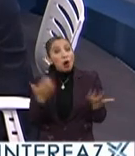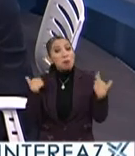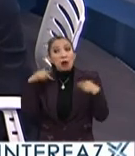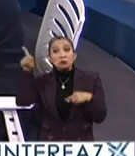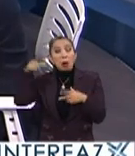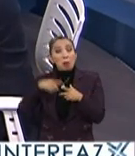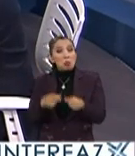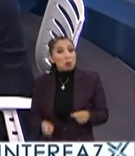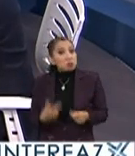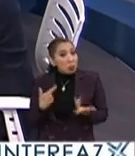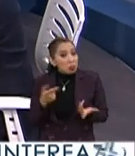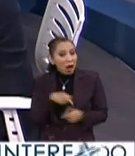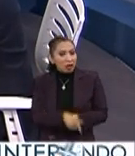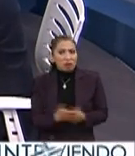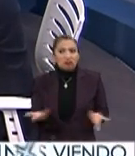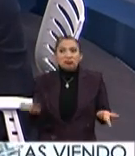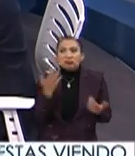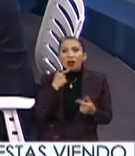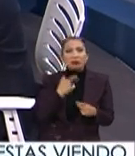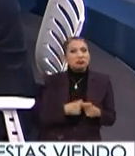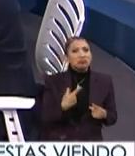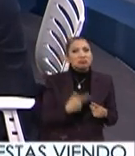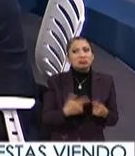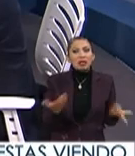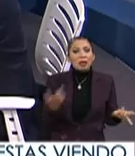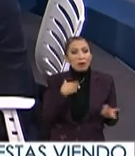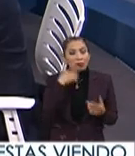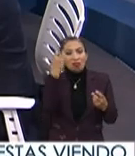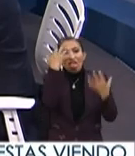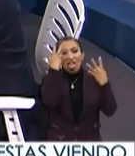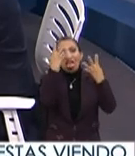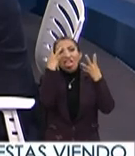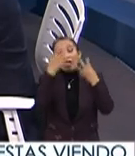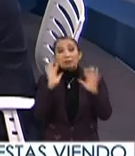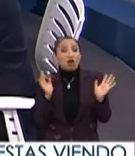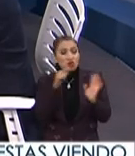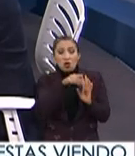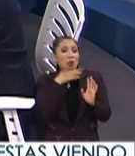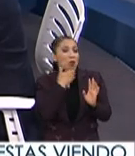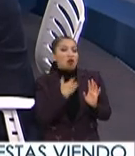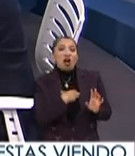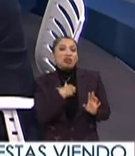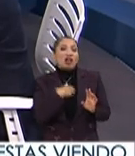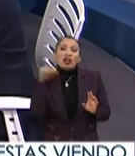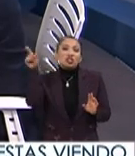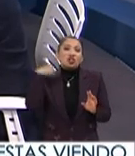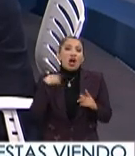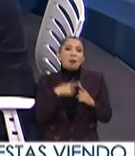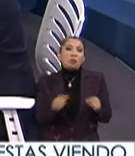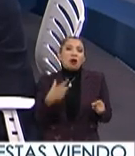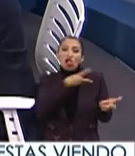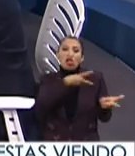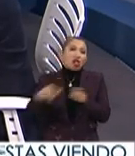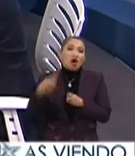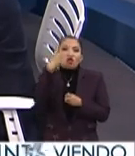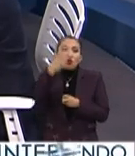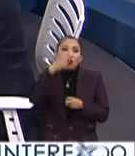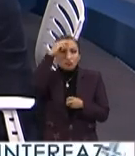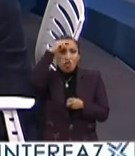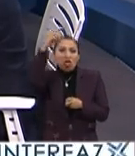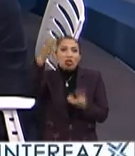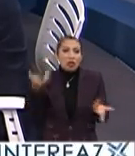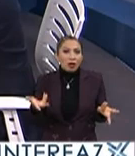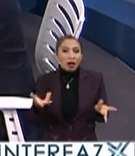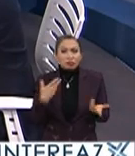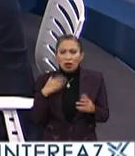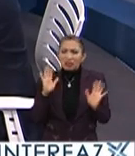maestro allá. Y acá, bueno, pues no hay quien falte que me regañe. No, tú estás muy contento de que Japón nos robó un cerebro, ¿no?